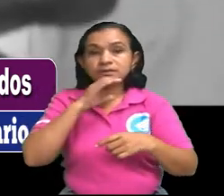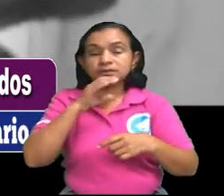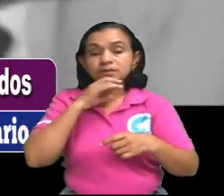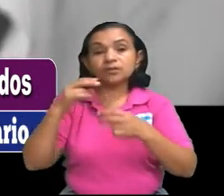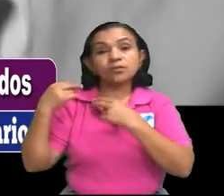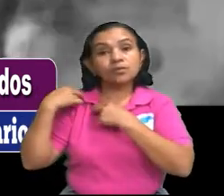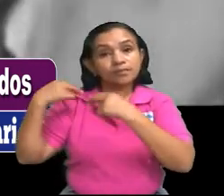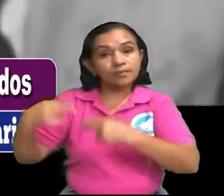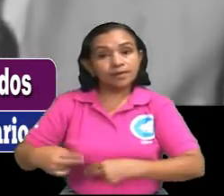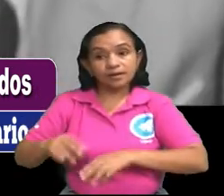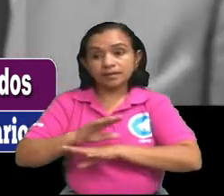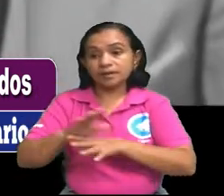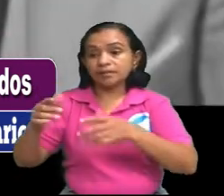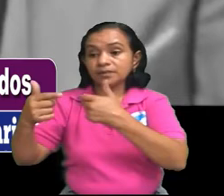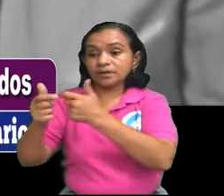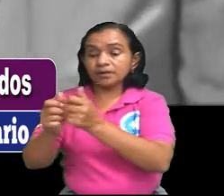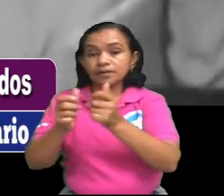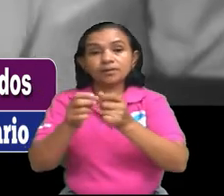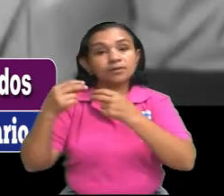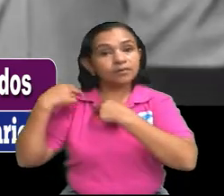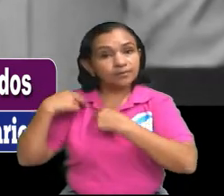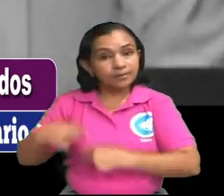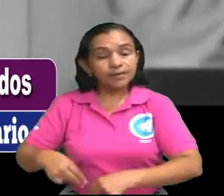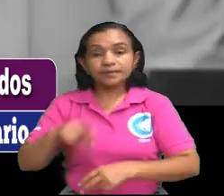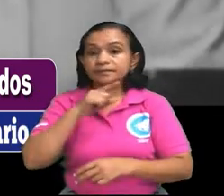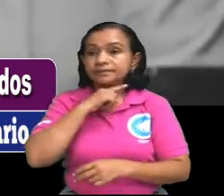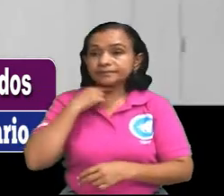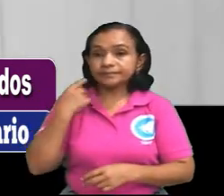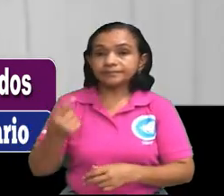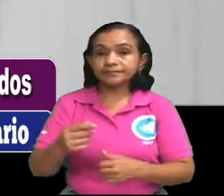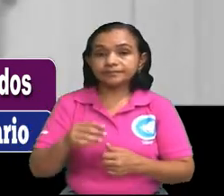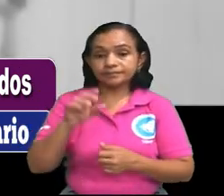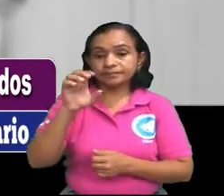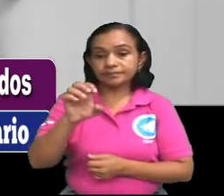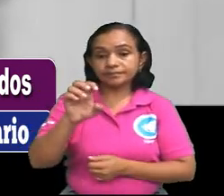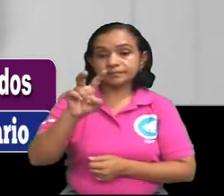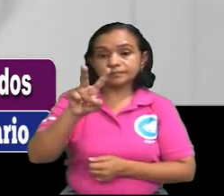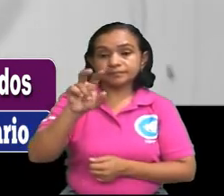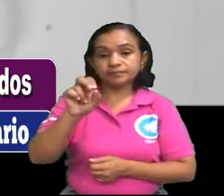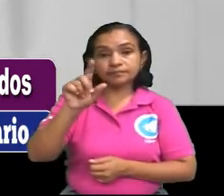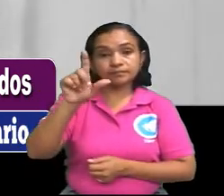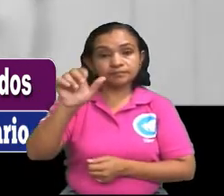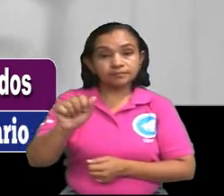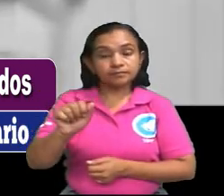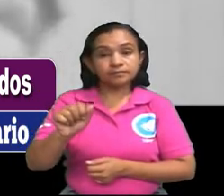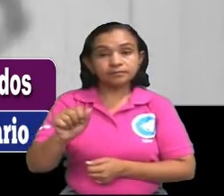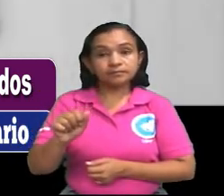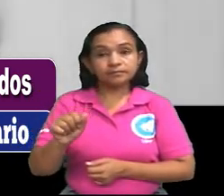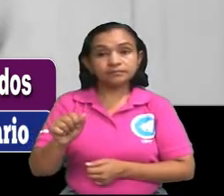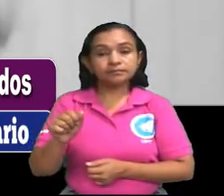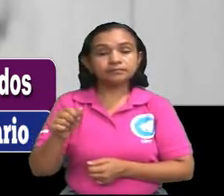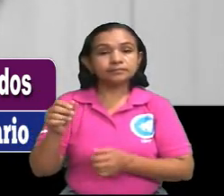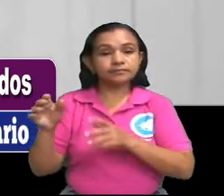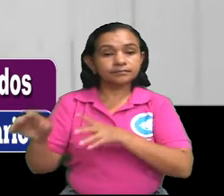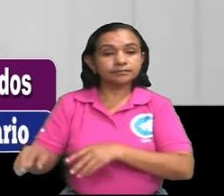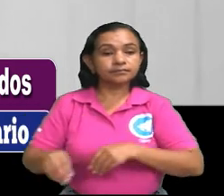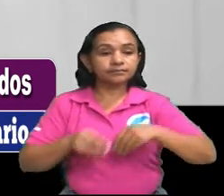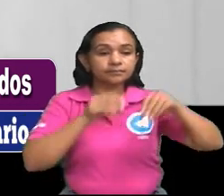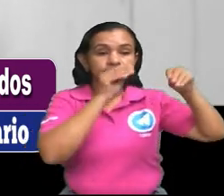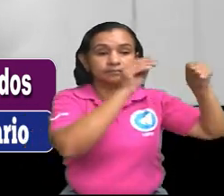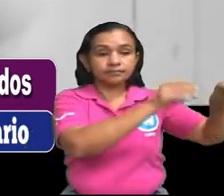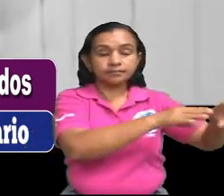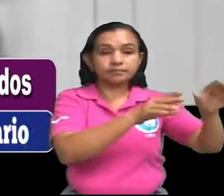humanitarias, verdaderas. Mencionemos cuando el ébola, Okay. O ahí mismo en Haití, ahí quisiera